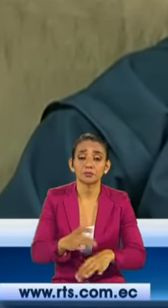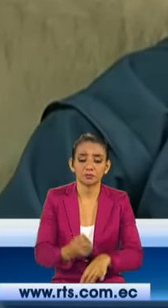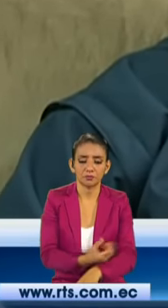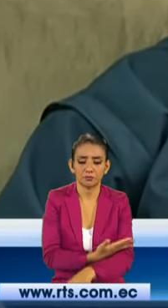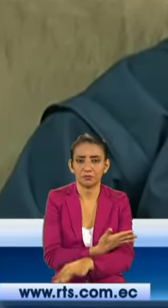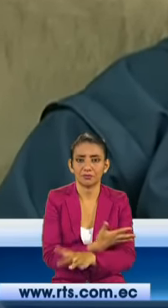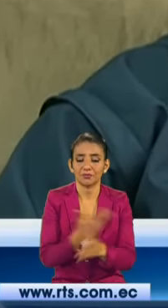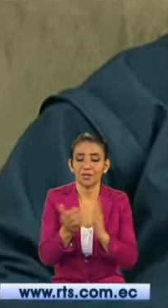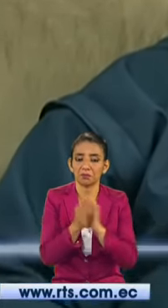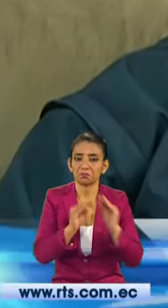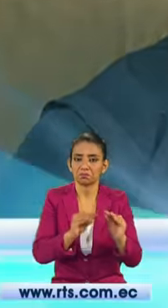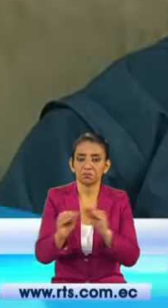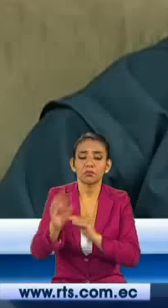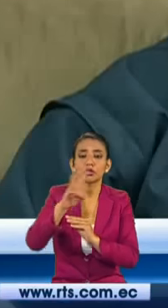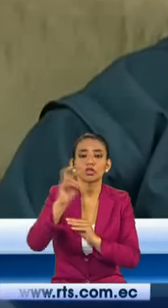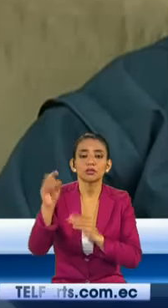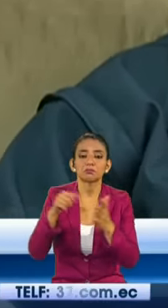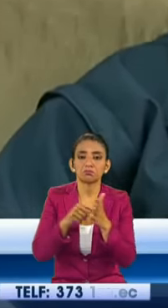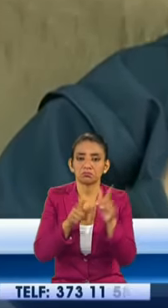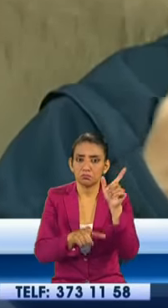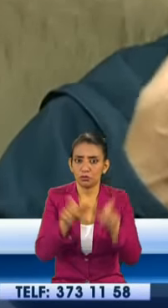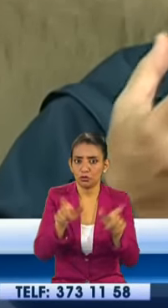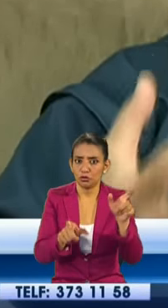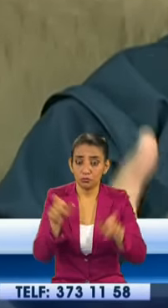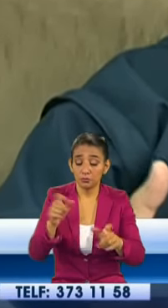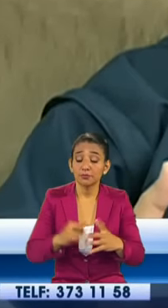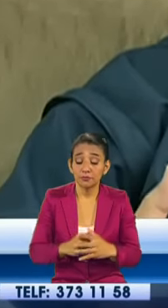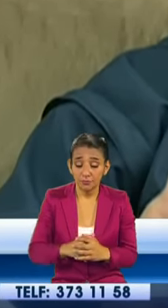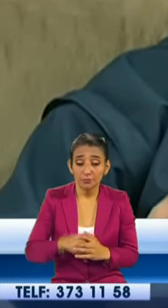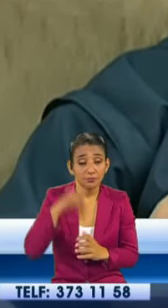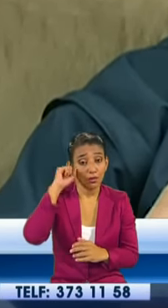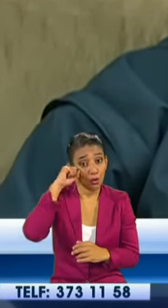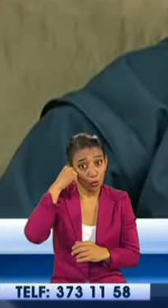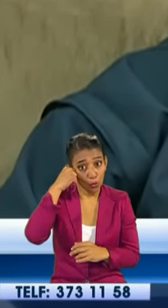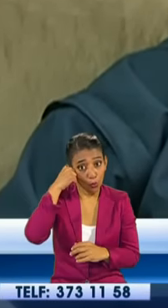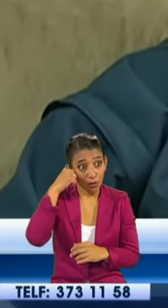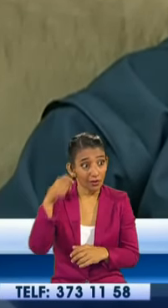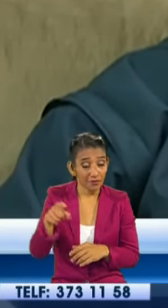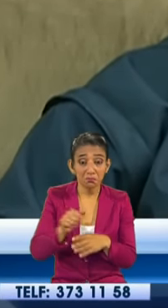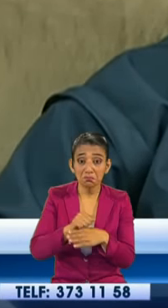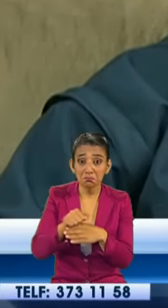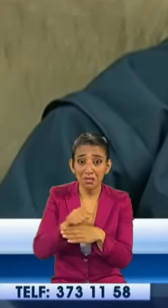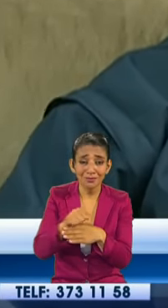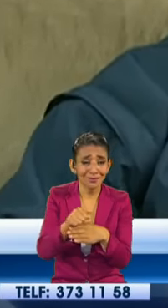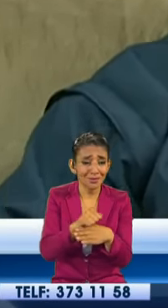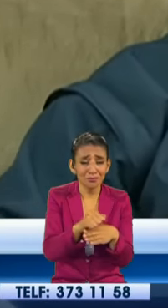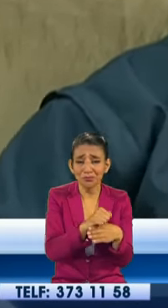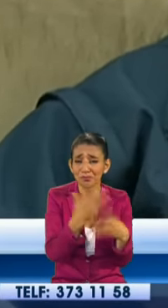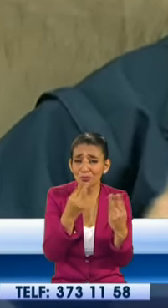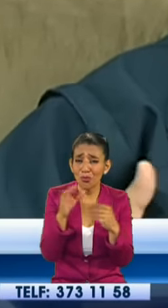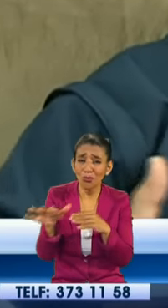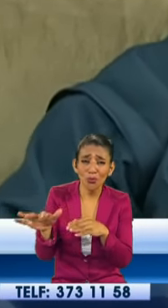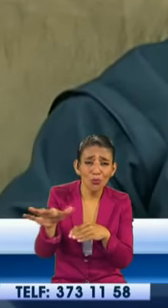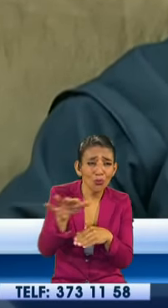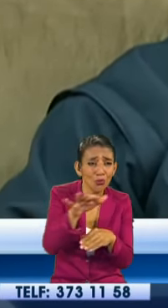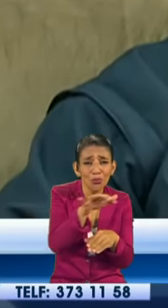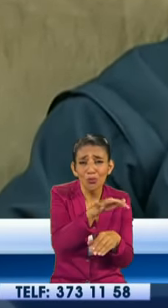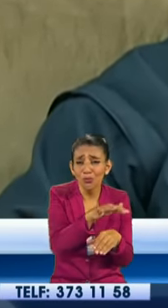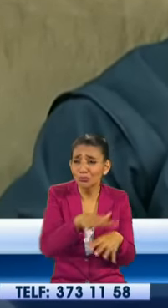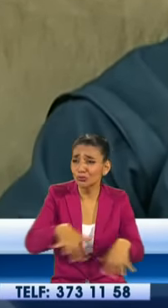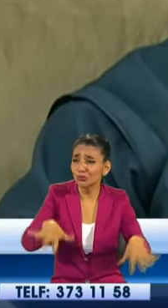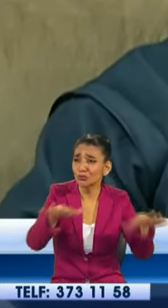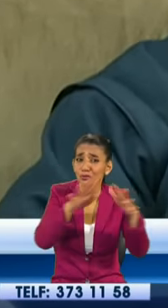200.000 personas. Recordemos que se realizaron simulacros movilizando a todo el sistema